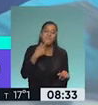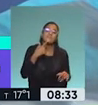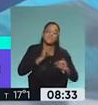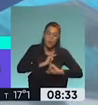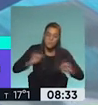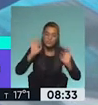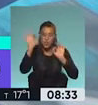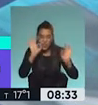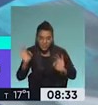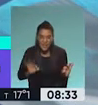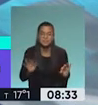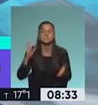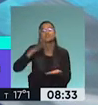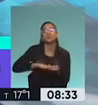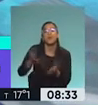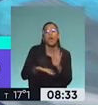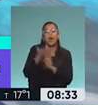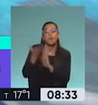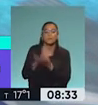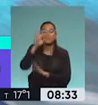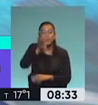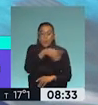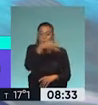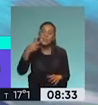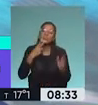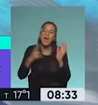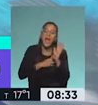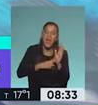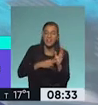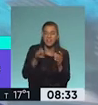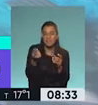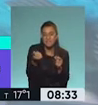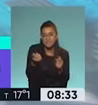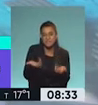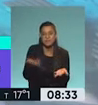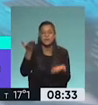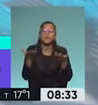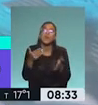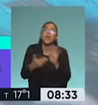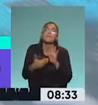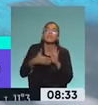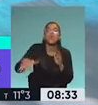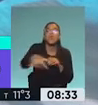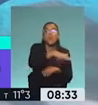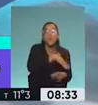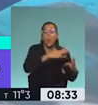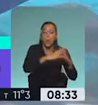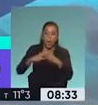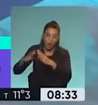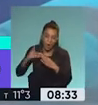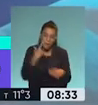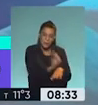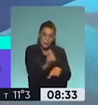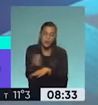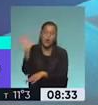Swin, que es diputada de Tandil, y nos pusimos a pelear porque ella dice, no puede estar Mendoza solamente